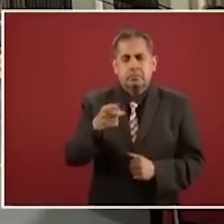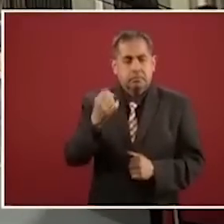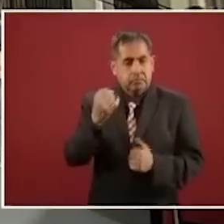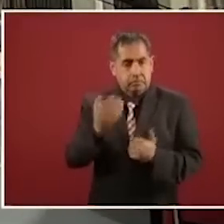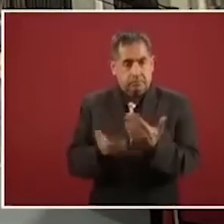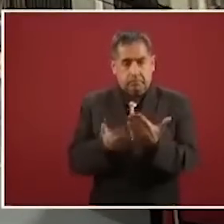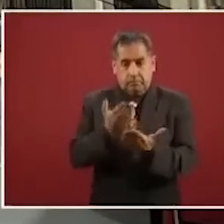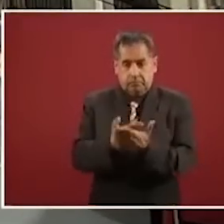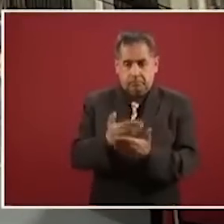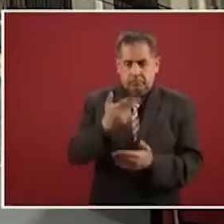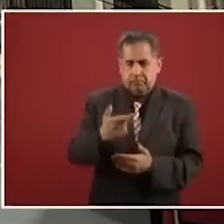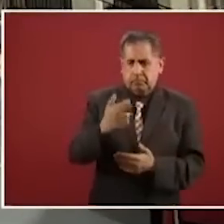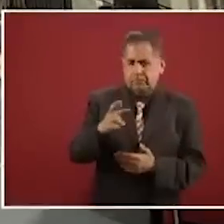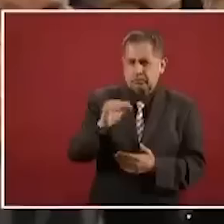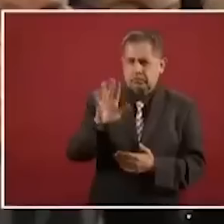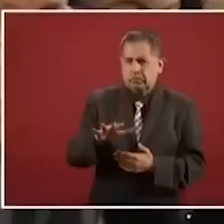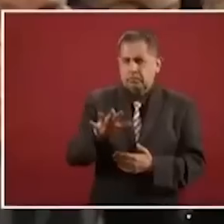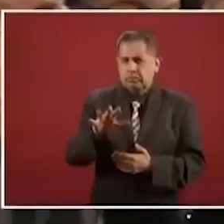iniciativa